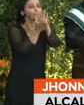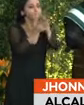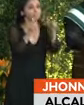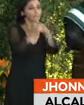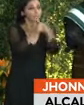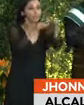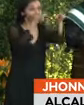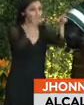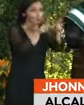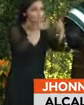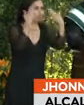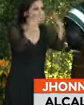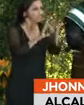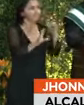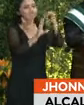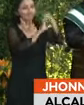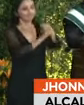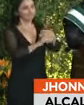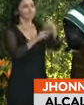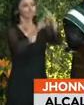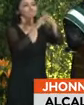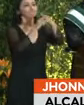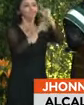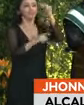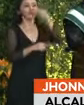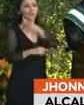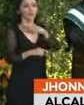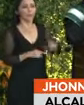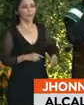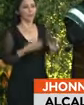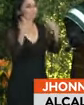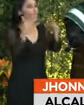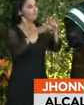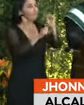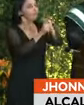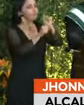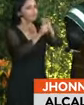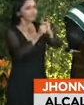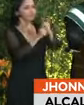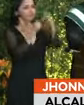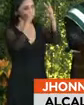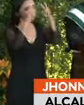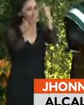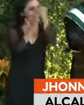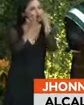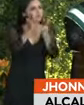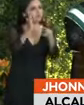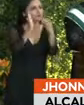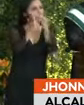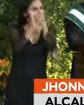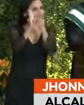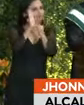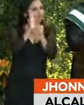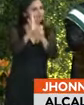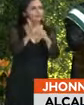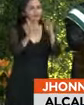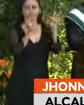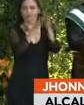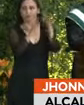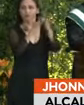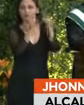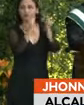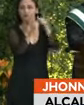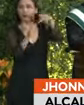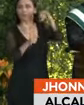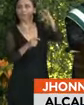terreno, ya lo tenemos, está inscrito a nombre del gobierno municipal. Ya estamos trabajando en el estudio de diseño y ya estamos reuniéndonos con